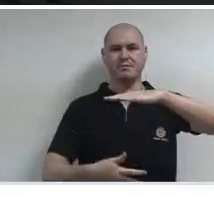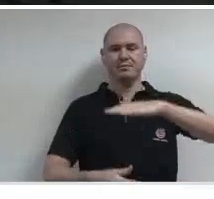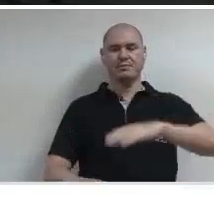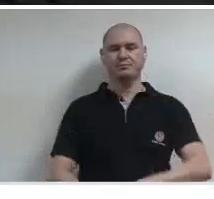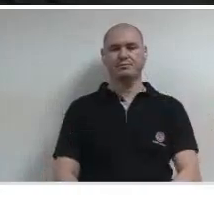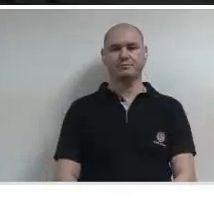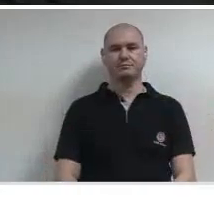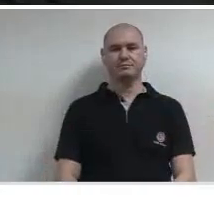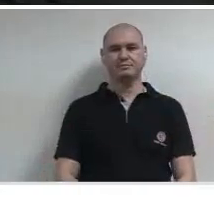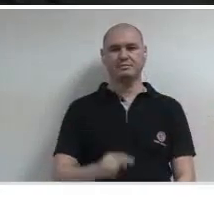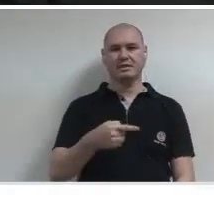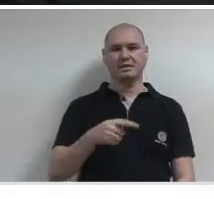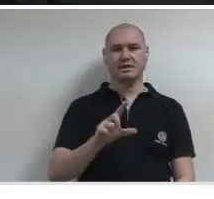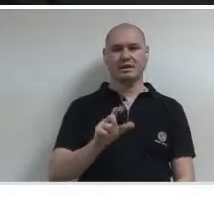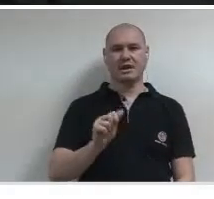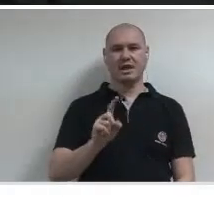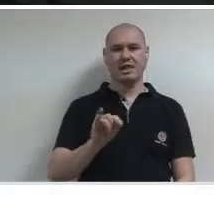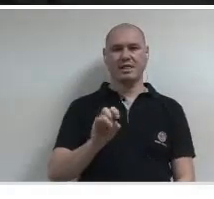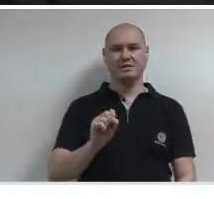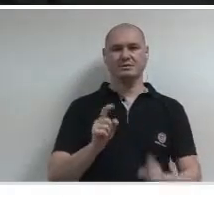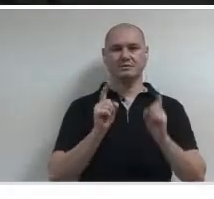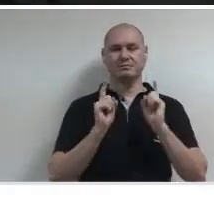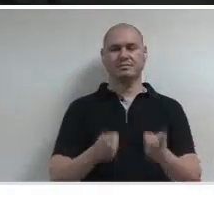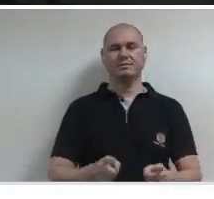a ministra Gladys Vareiro, que ahí.